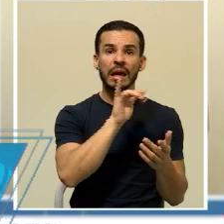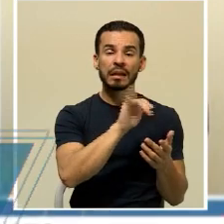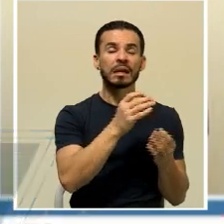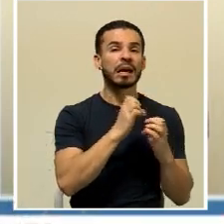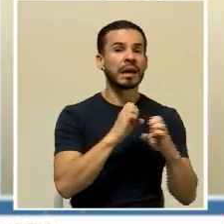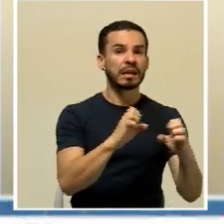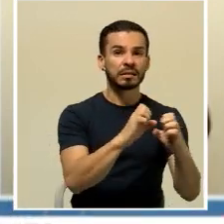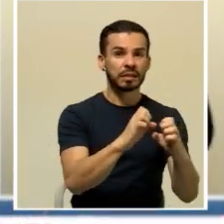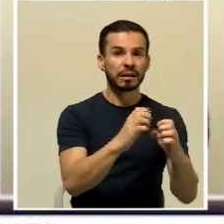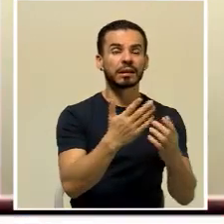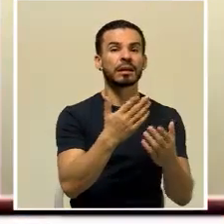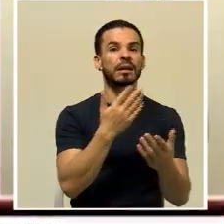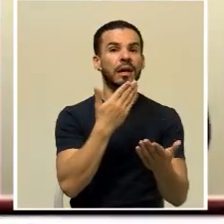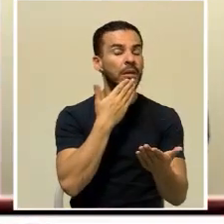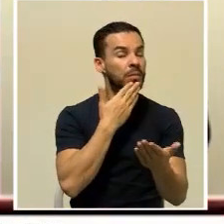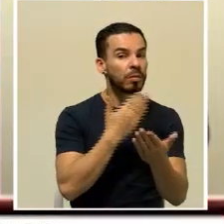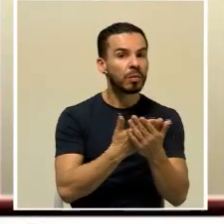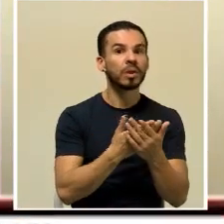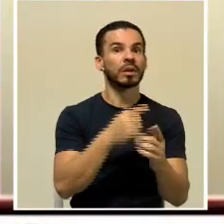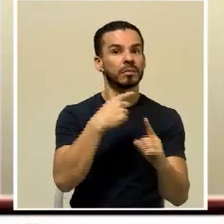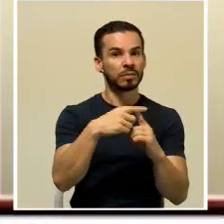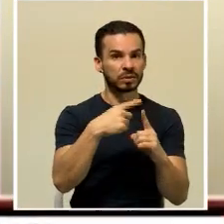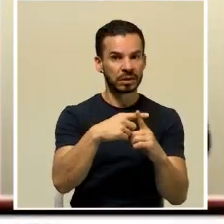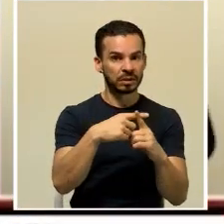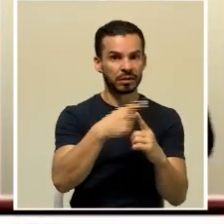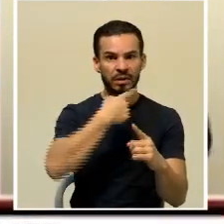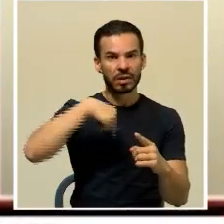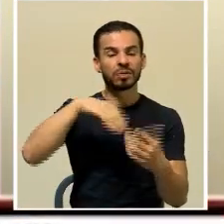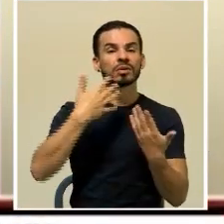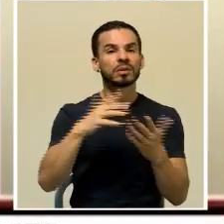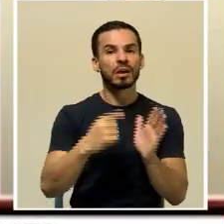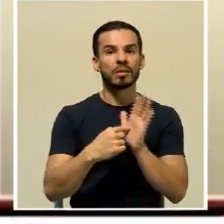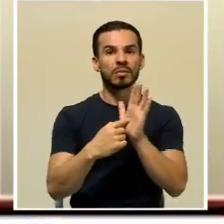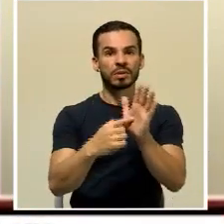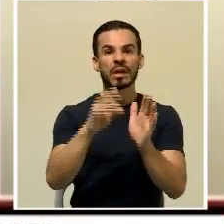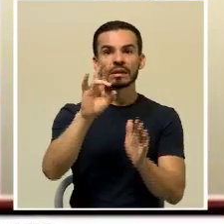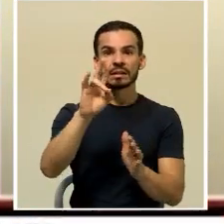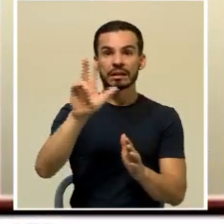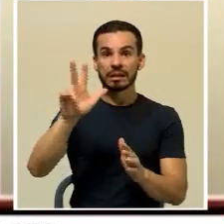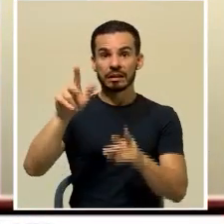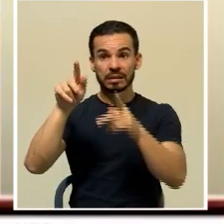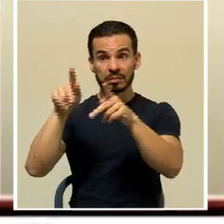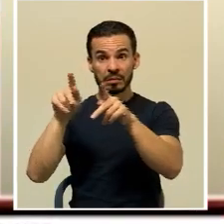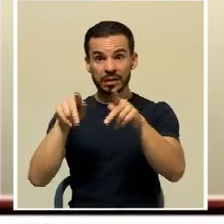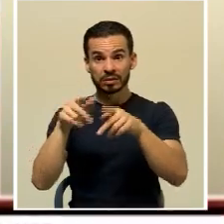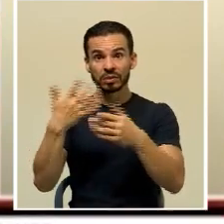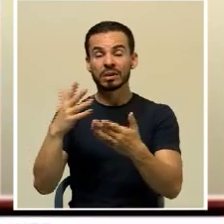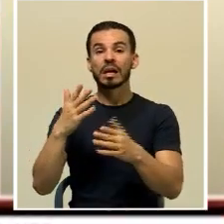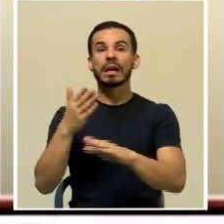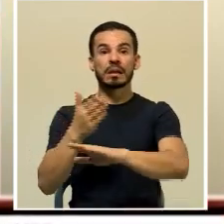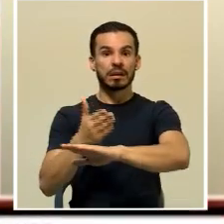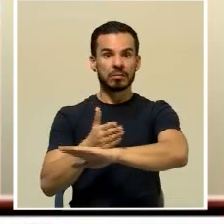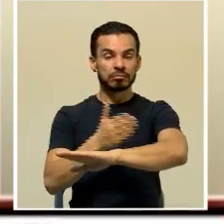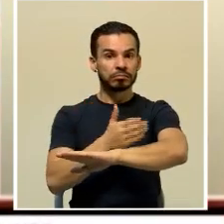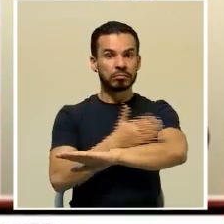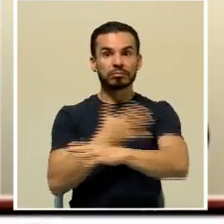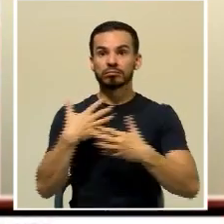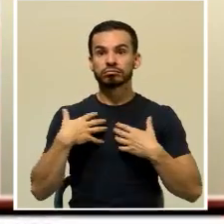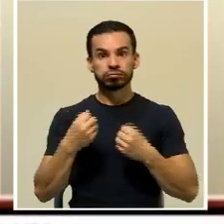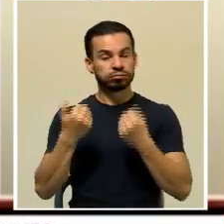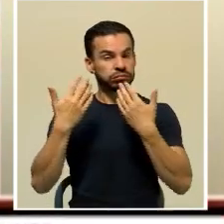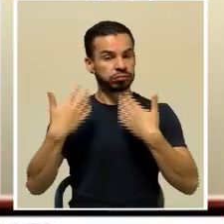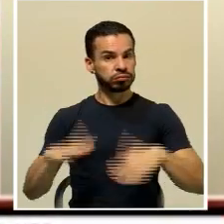una estrategia sumamente efectiva y positiva. Ya lo hemos demostrado con 73 personas que han sido dadas de